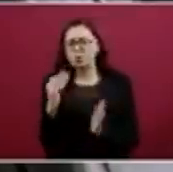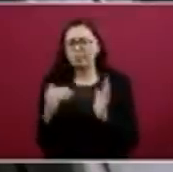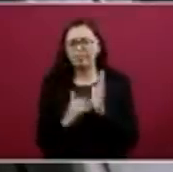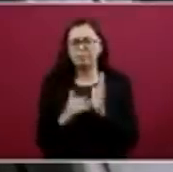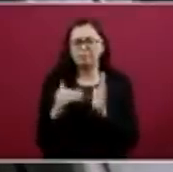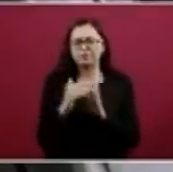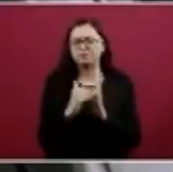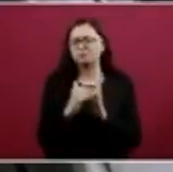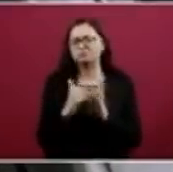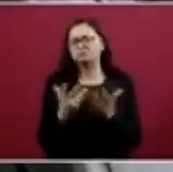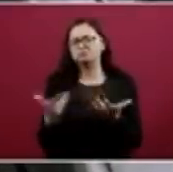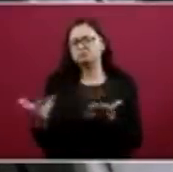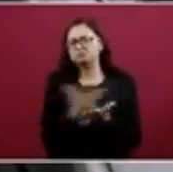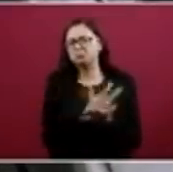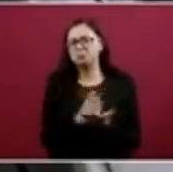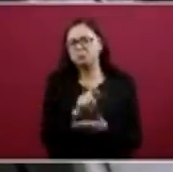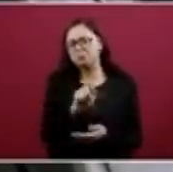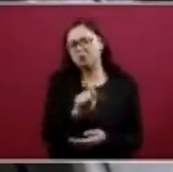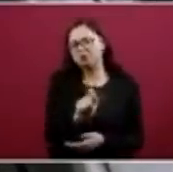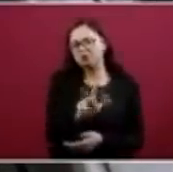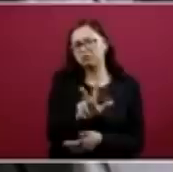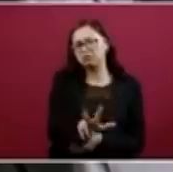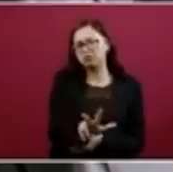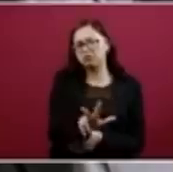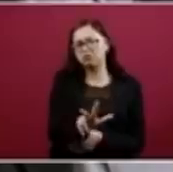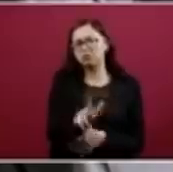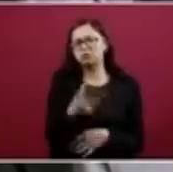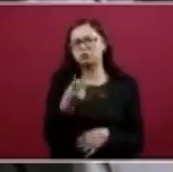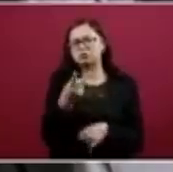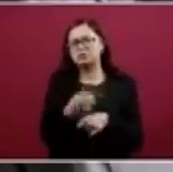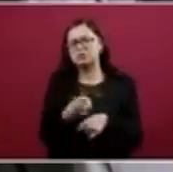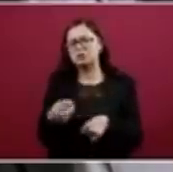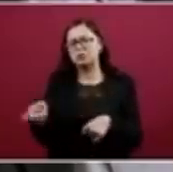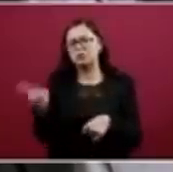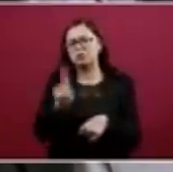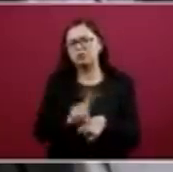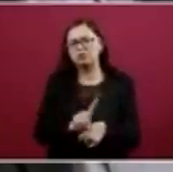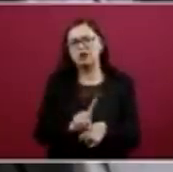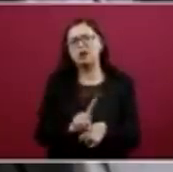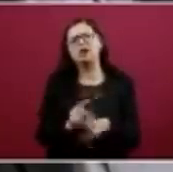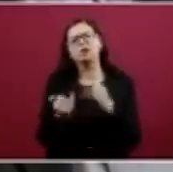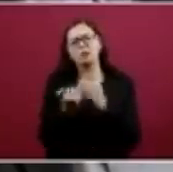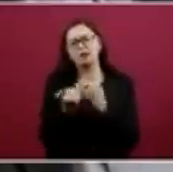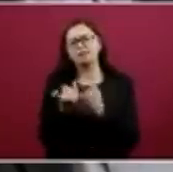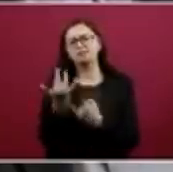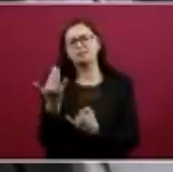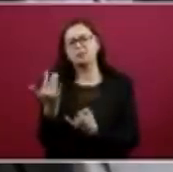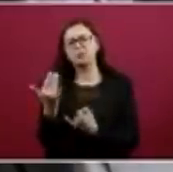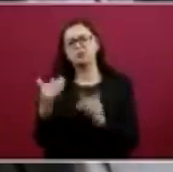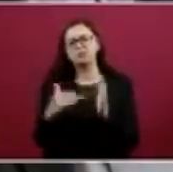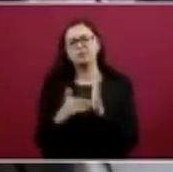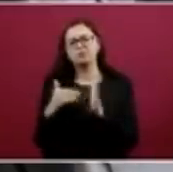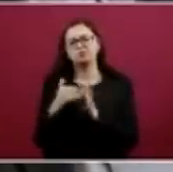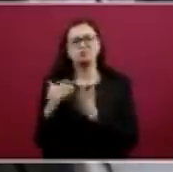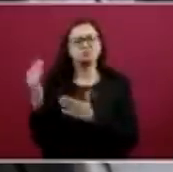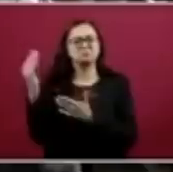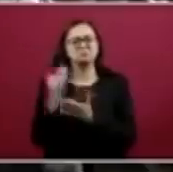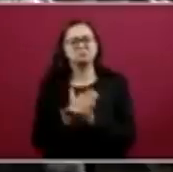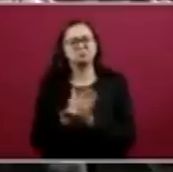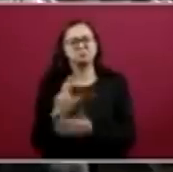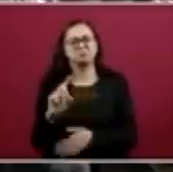bajó a 28. Para el segundo día se esperaban también 50 millones y apenas se